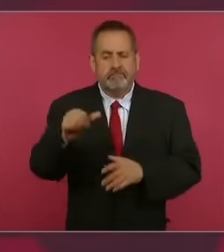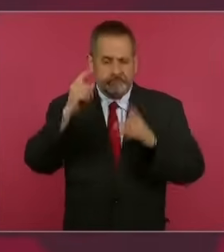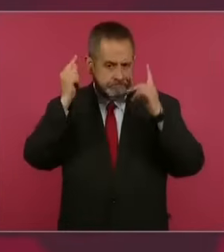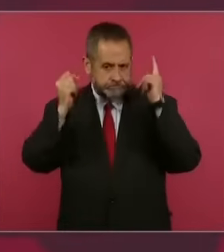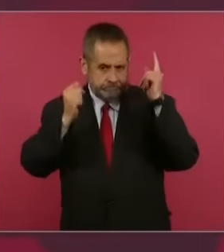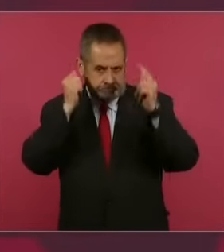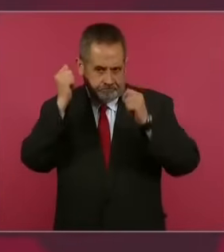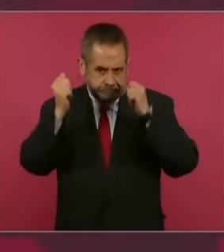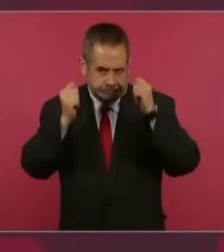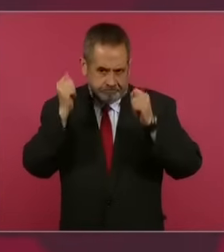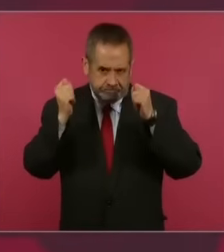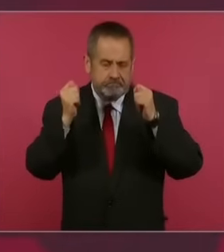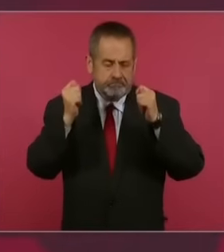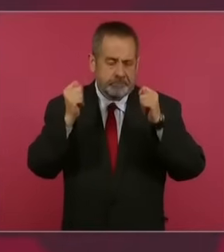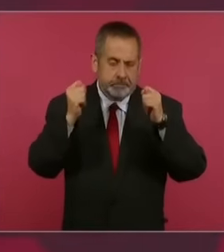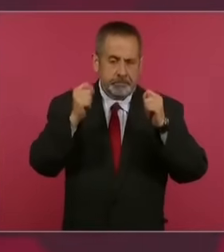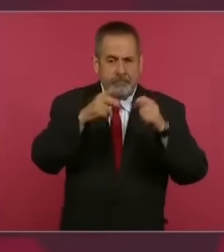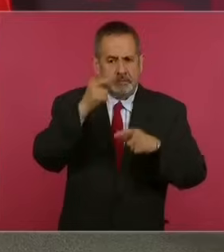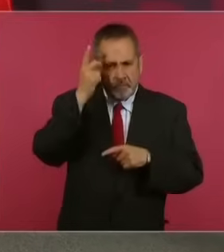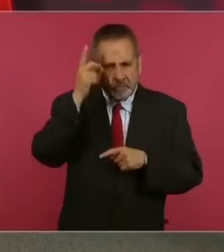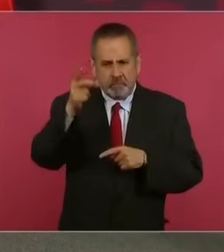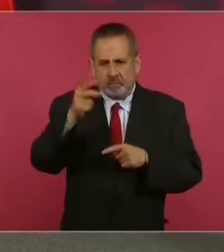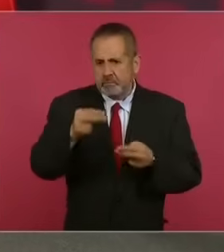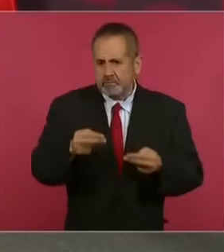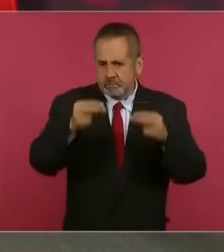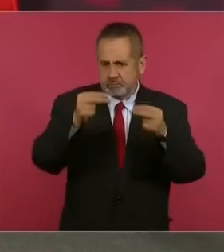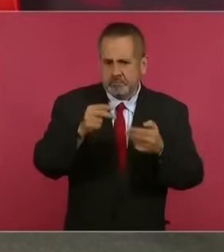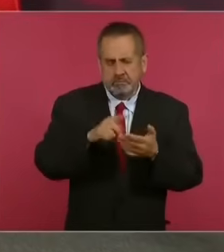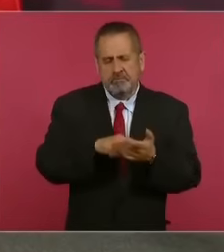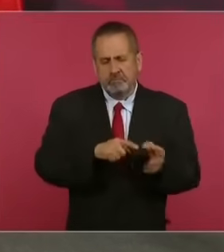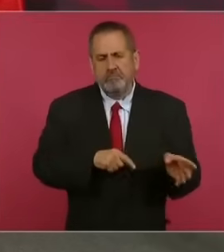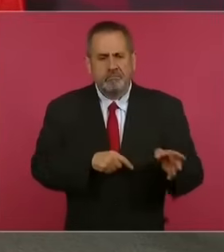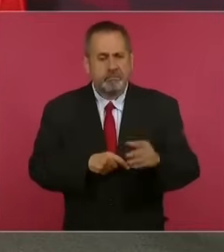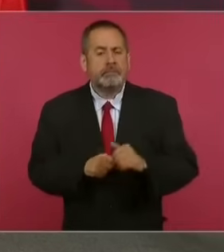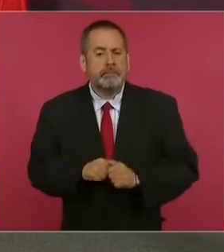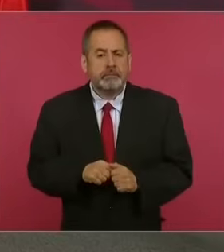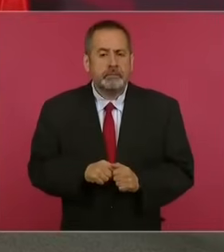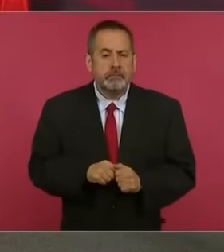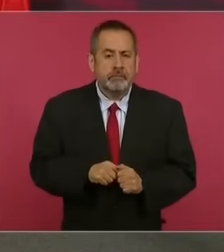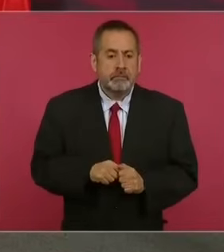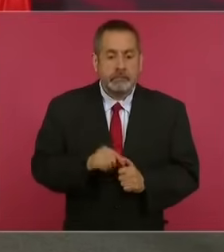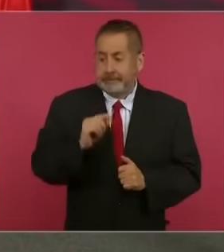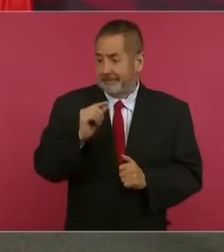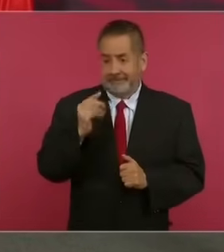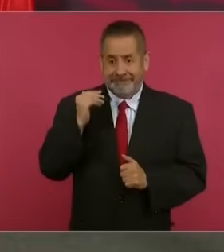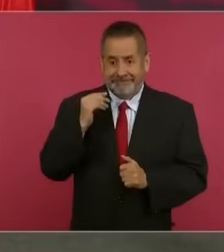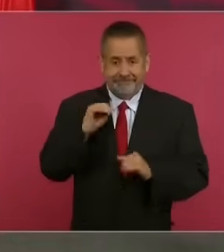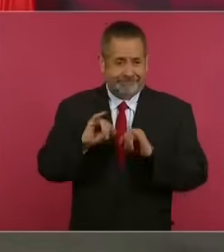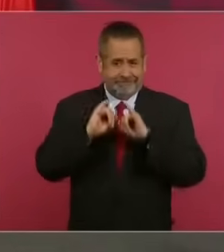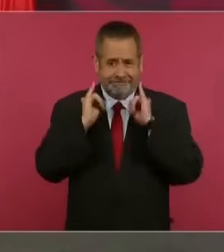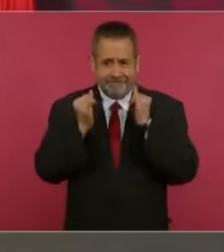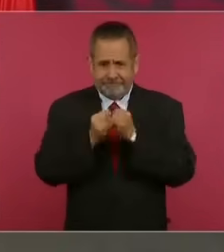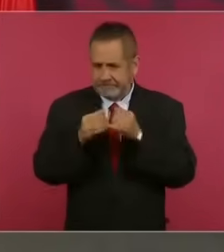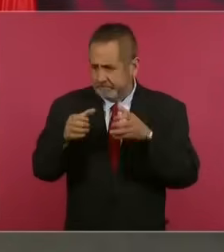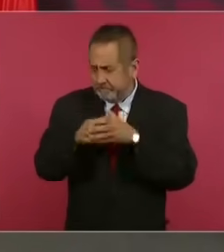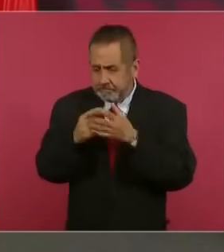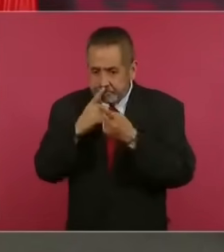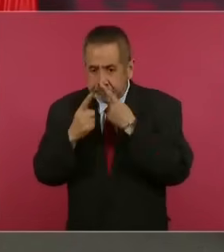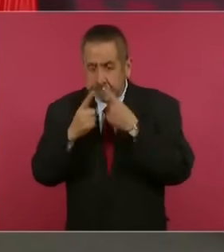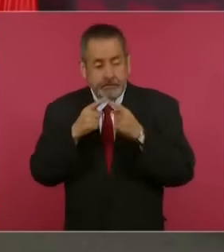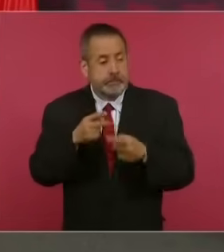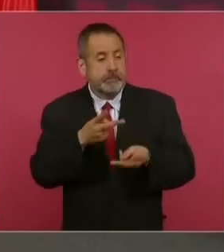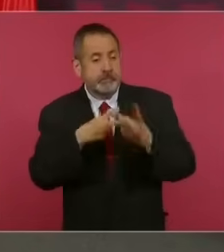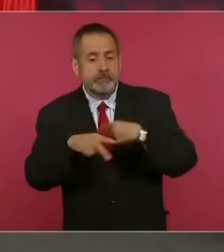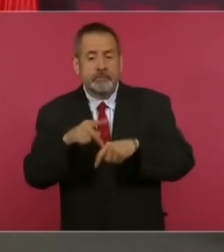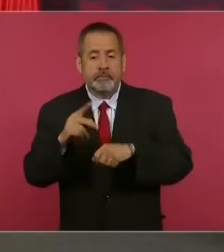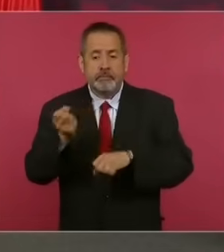turístico que acabamos de llevar a cabo una reunión, participó el secretario